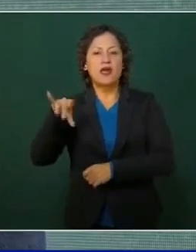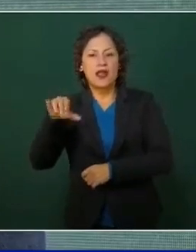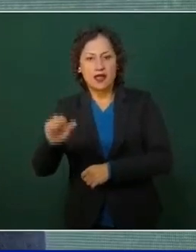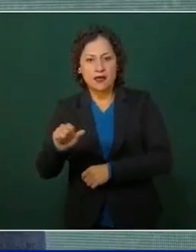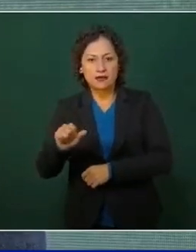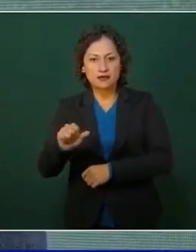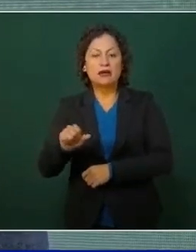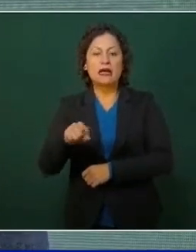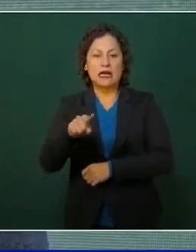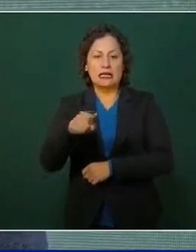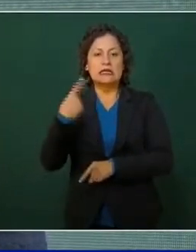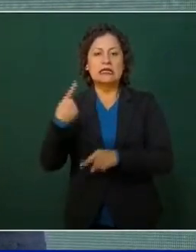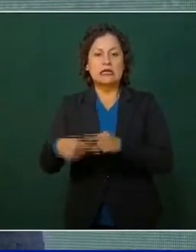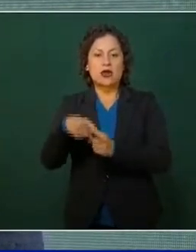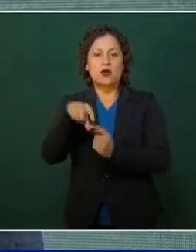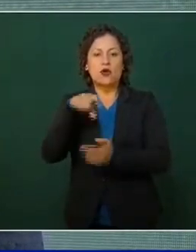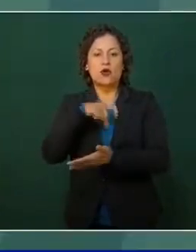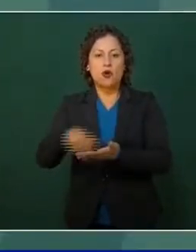Obrador.